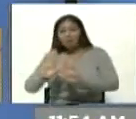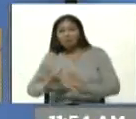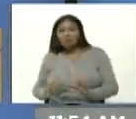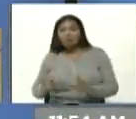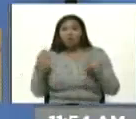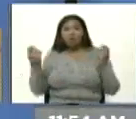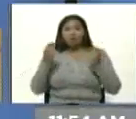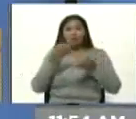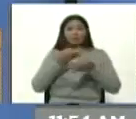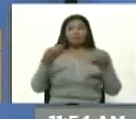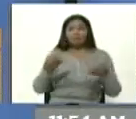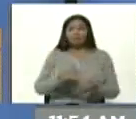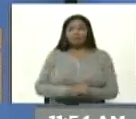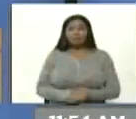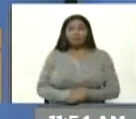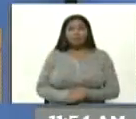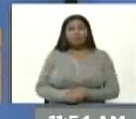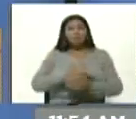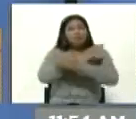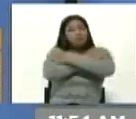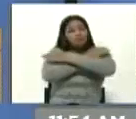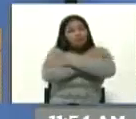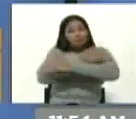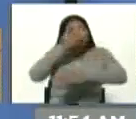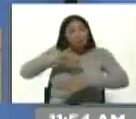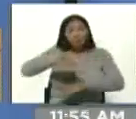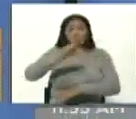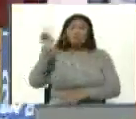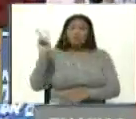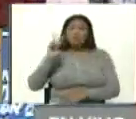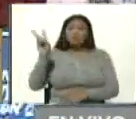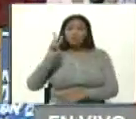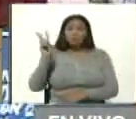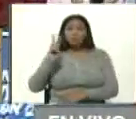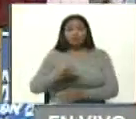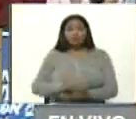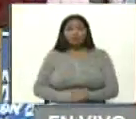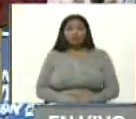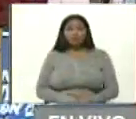extraordinaria, extraordinaria, y felicitamos al pueblo de Venezuela